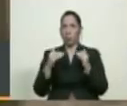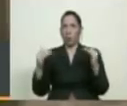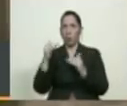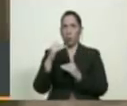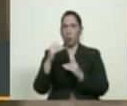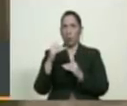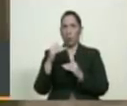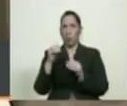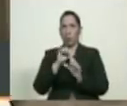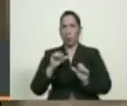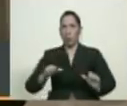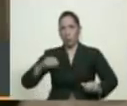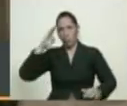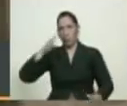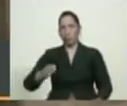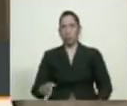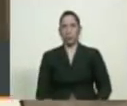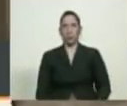militares. Gracias.